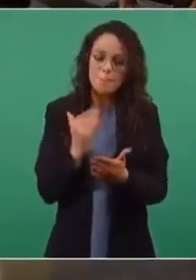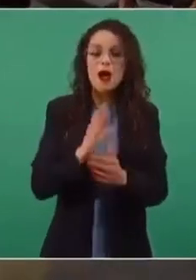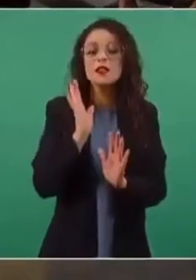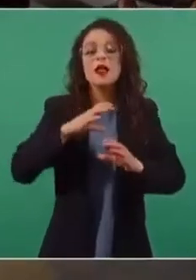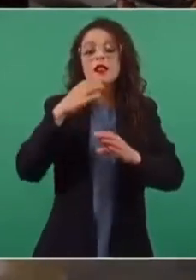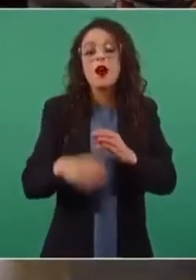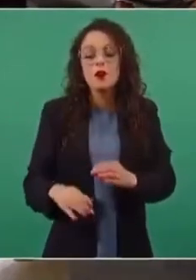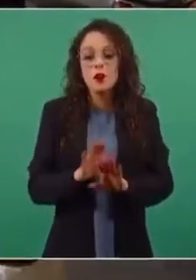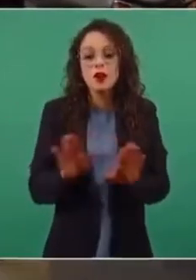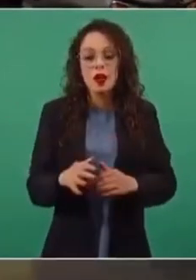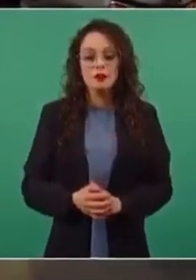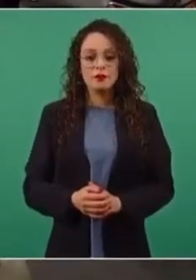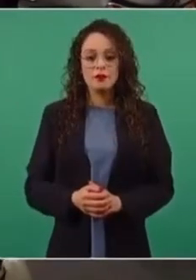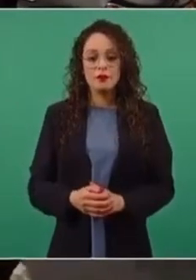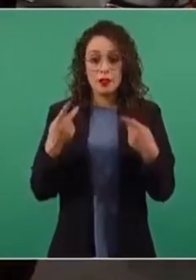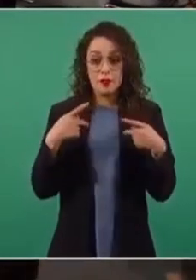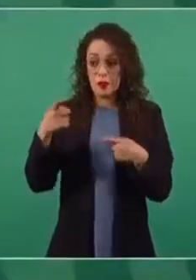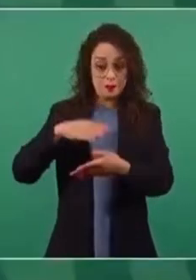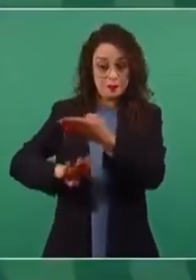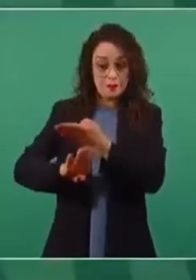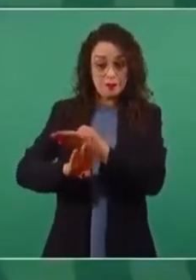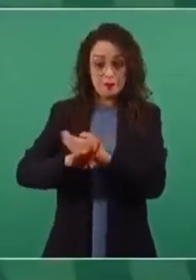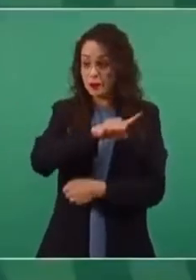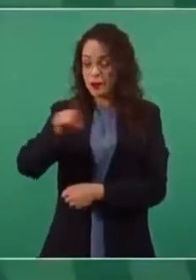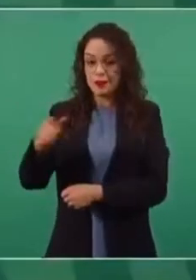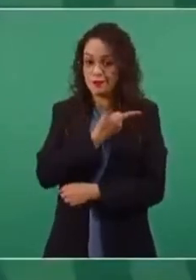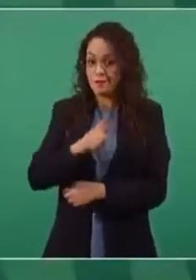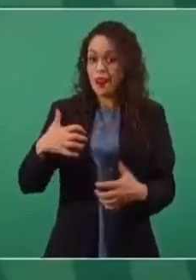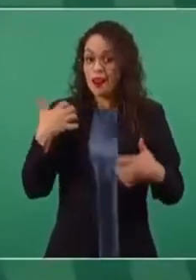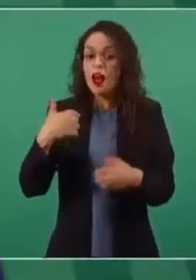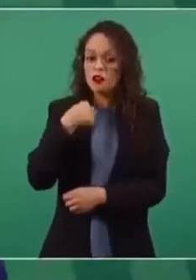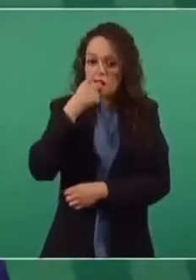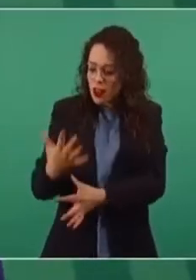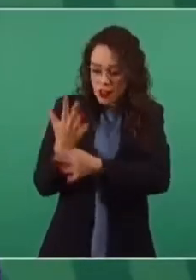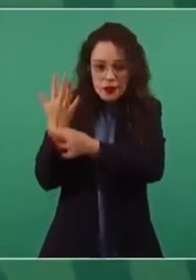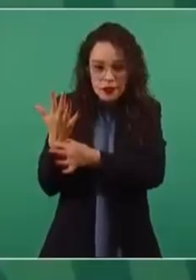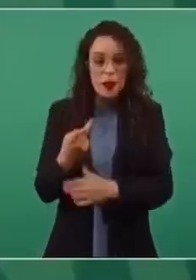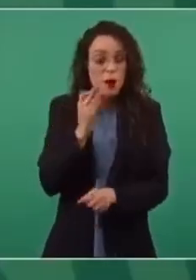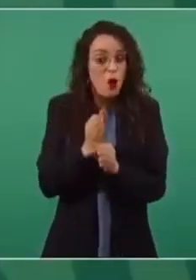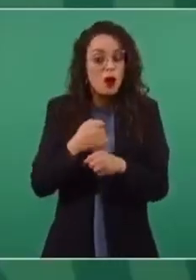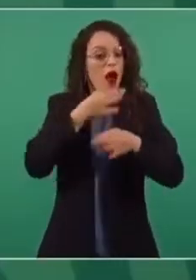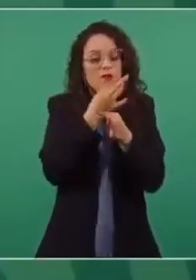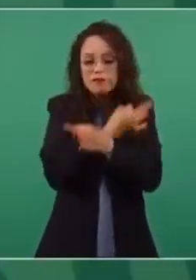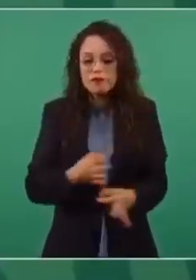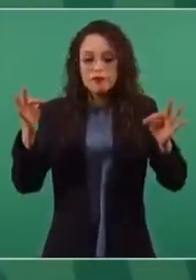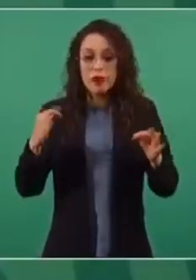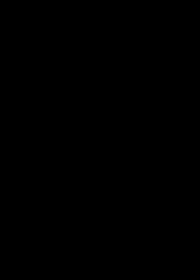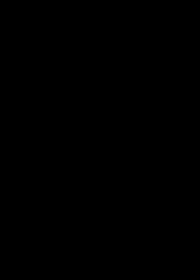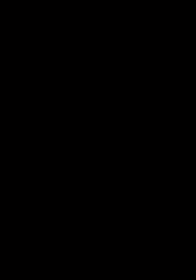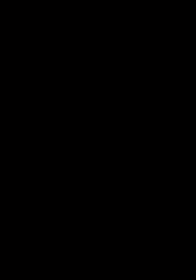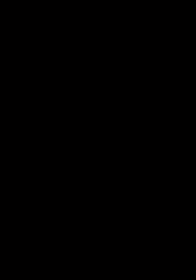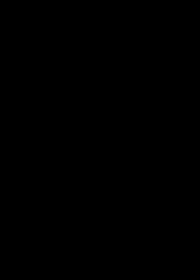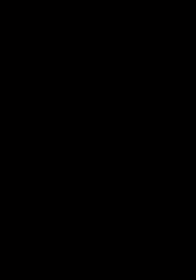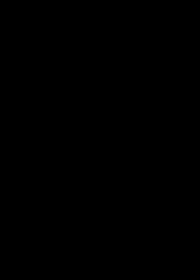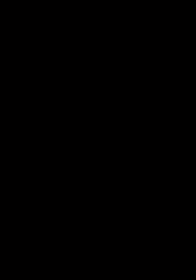Aunque no les guste a nuestros adversarios que yo lo diga. Pero en este caso el mensaje es a los que están pensando que es igual.